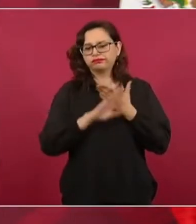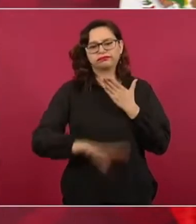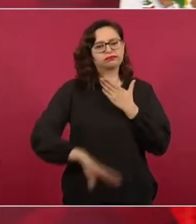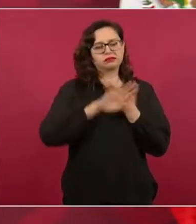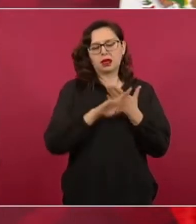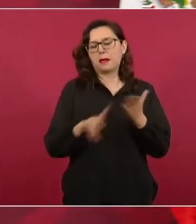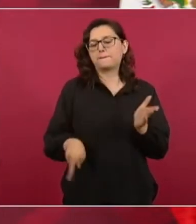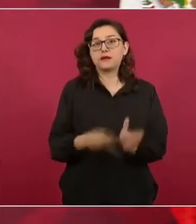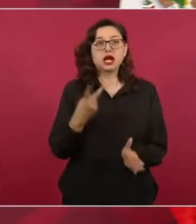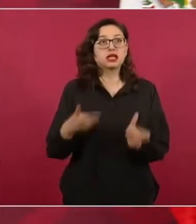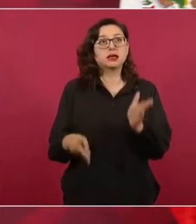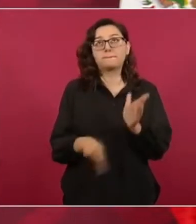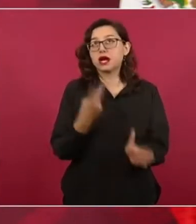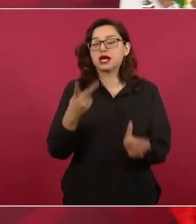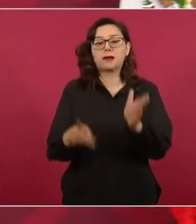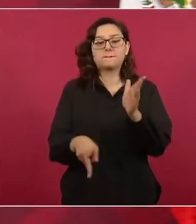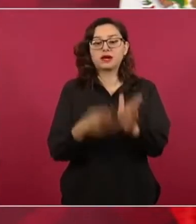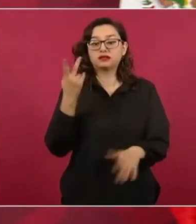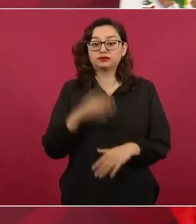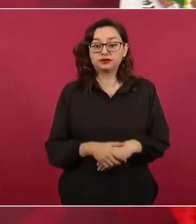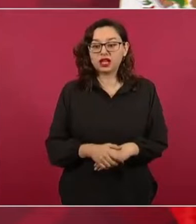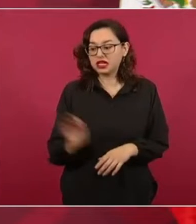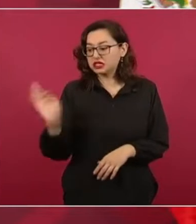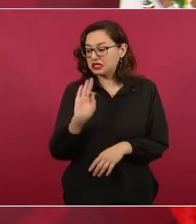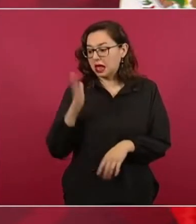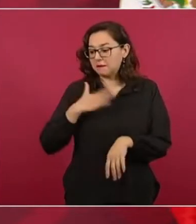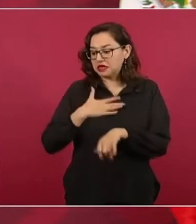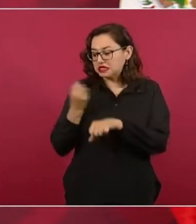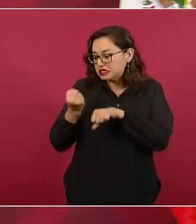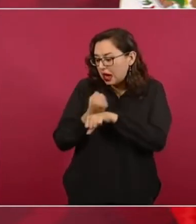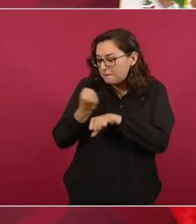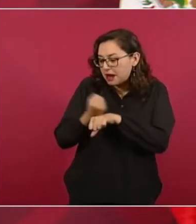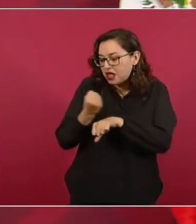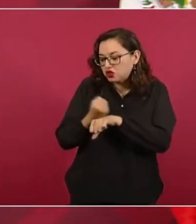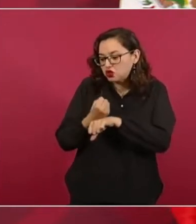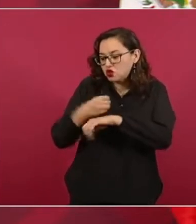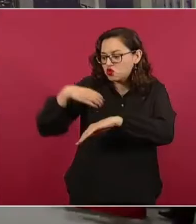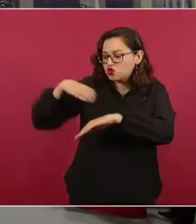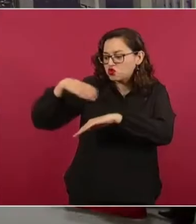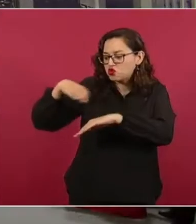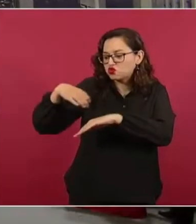que no me volé los zapatos, ¿no? Que